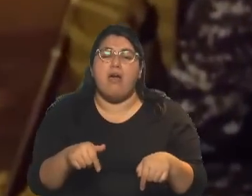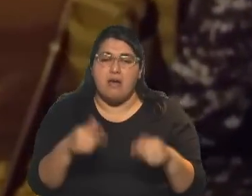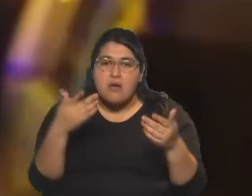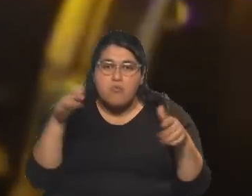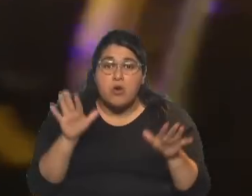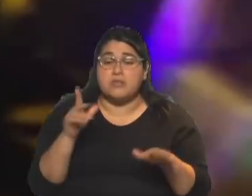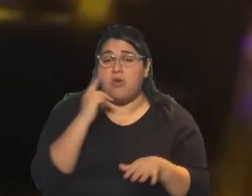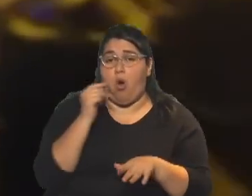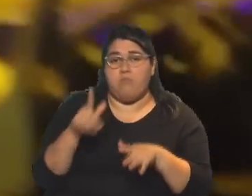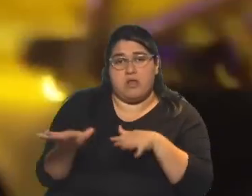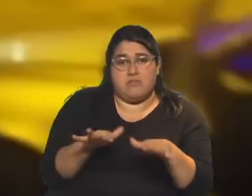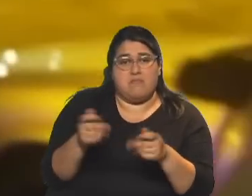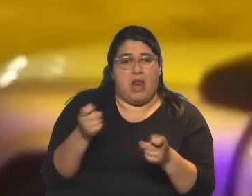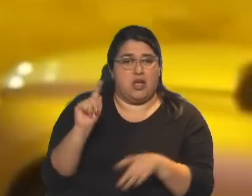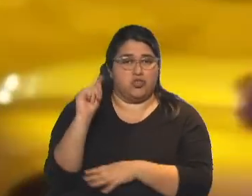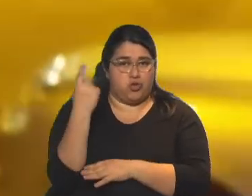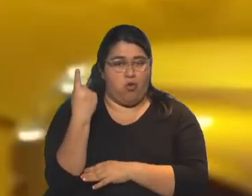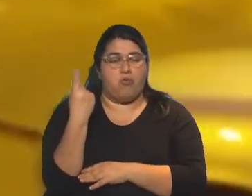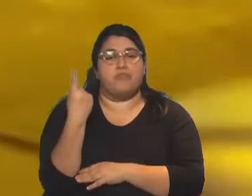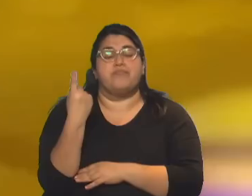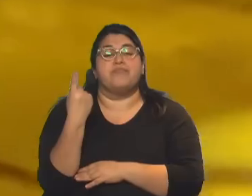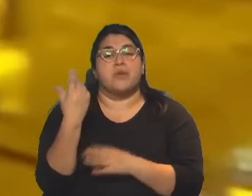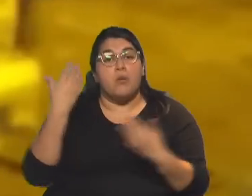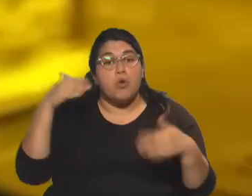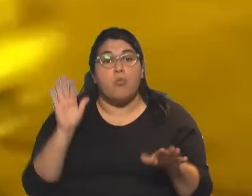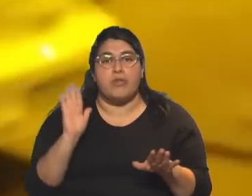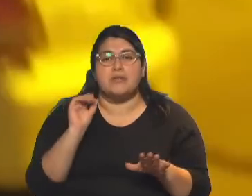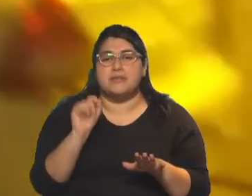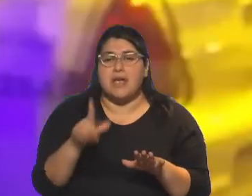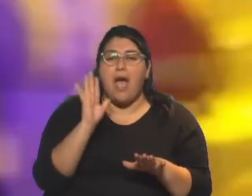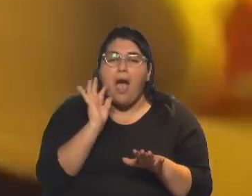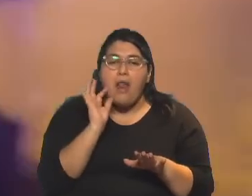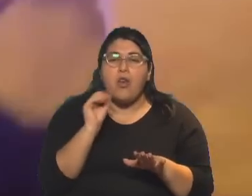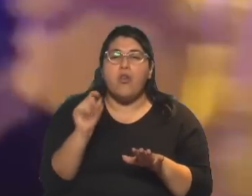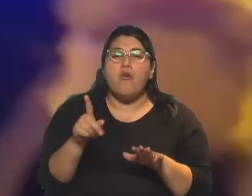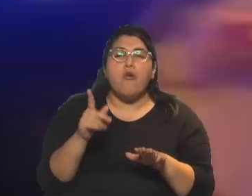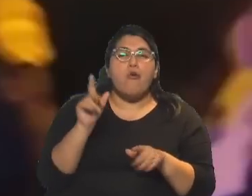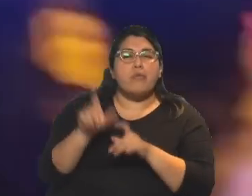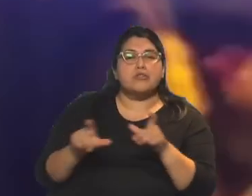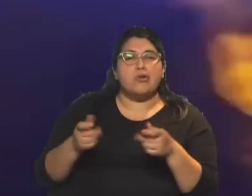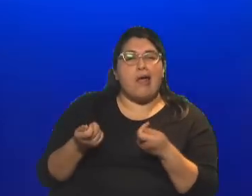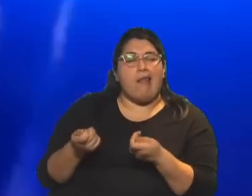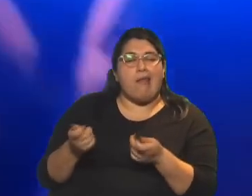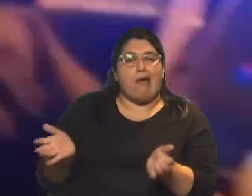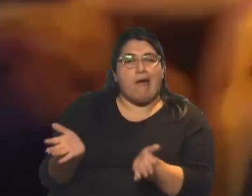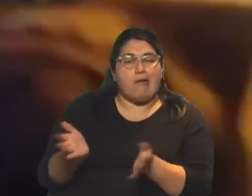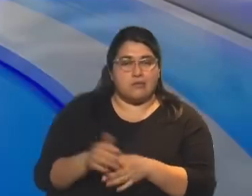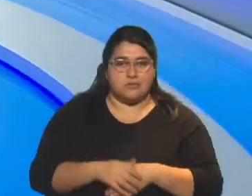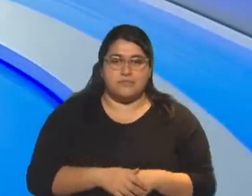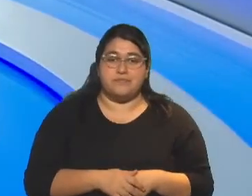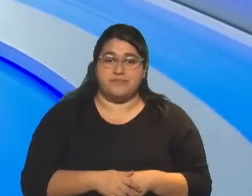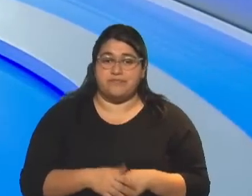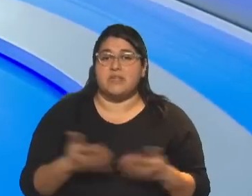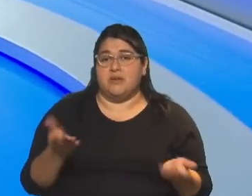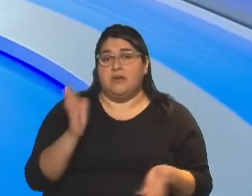actuado solo pero también es cierto que se habla de la posibilidad de que haya intervenido algún instigador bueno las teorías del cuentapropismo es